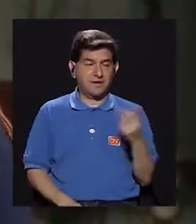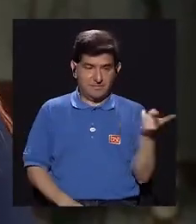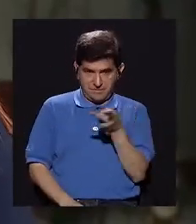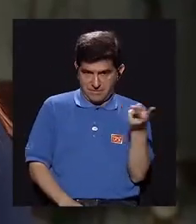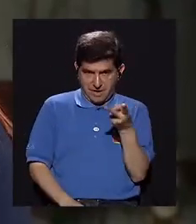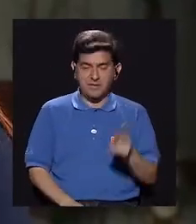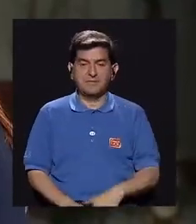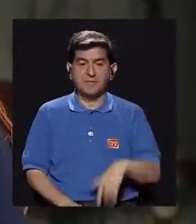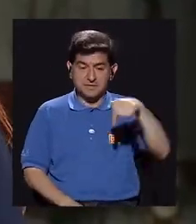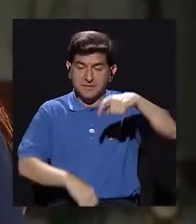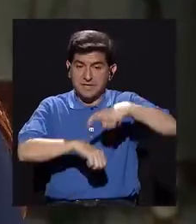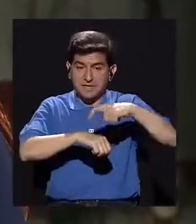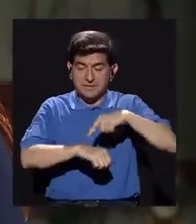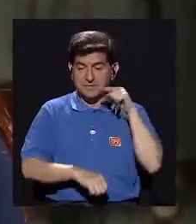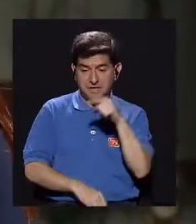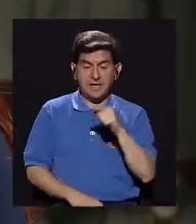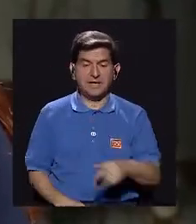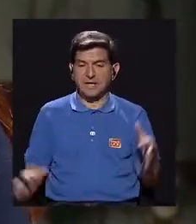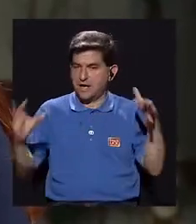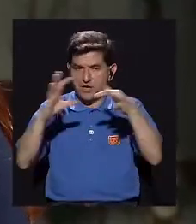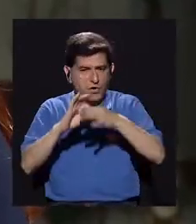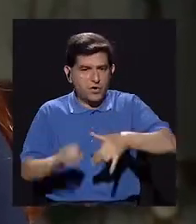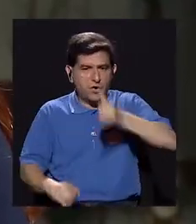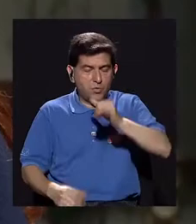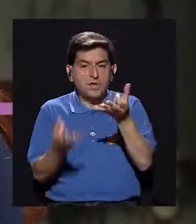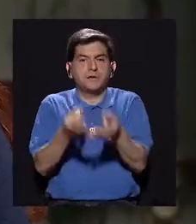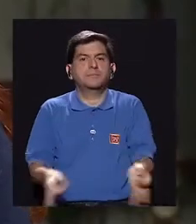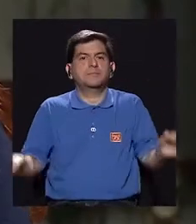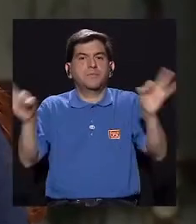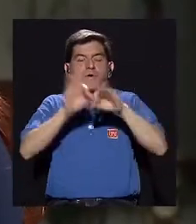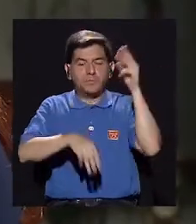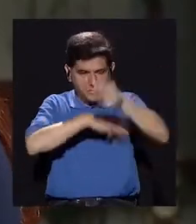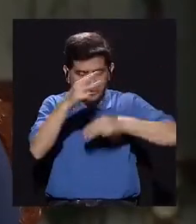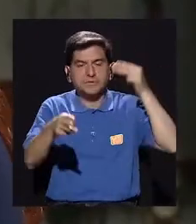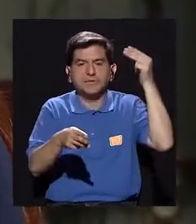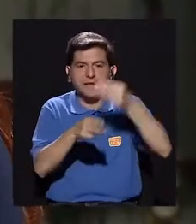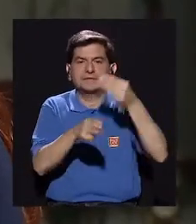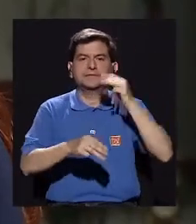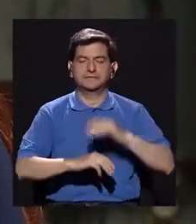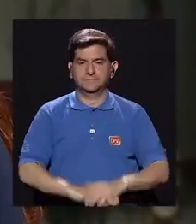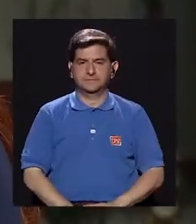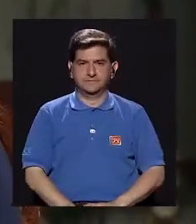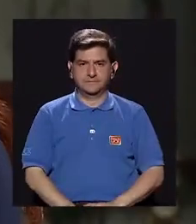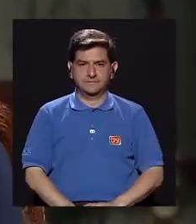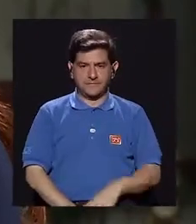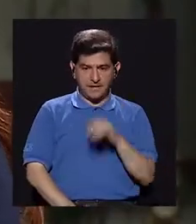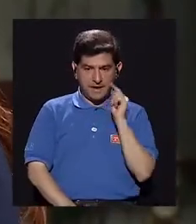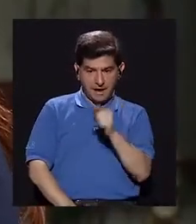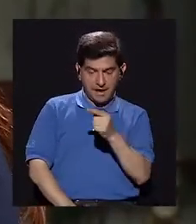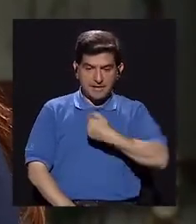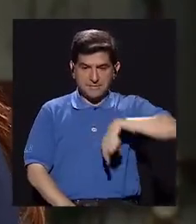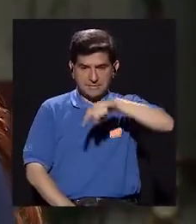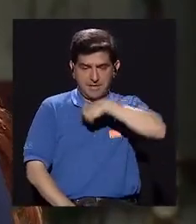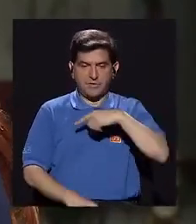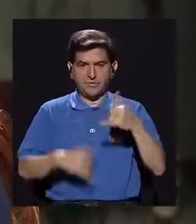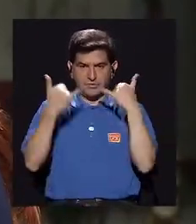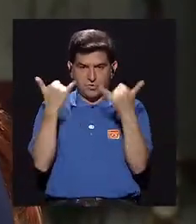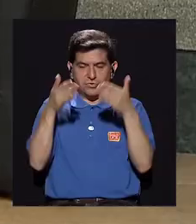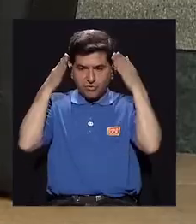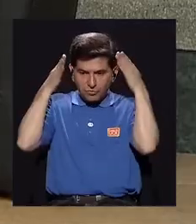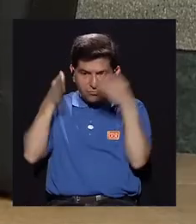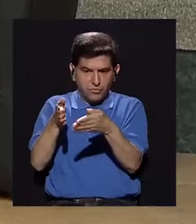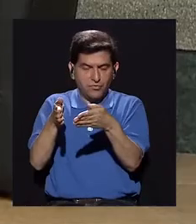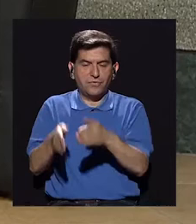y en este momento es la que no se asocia a alcohol la más importante a nivel mundial. Esa es en la que nos